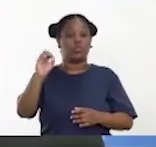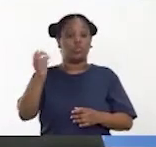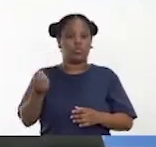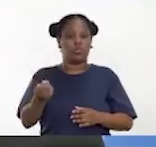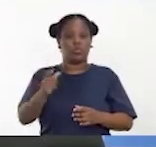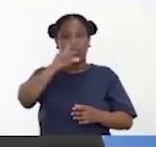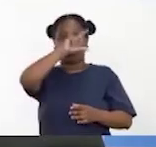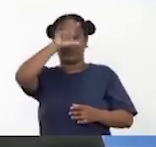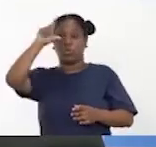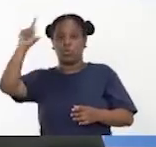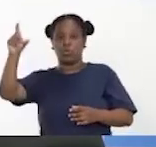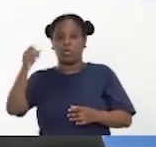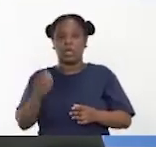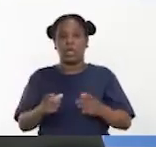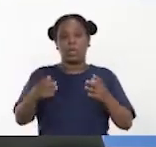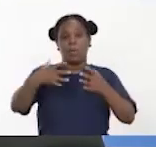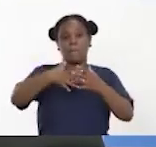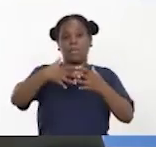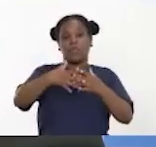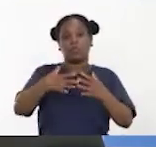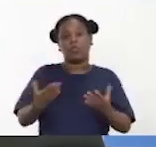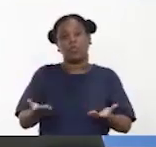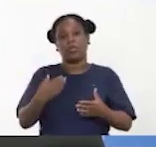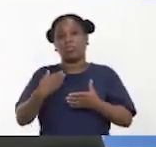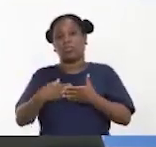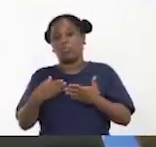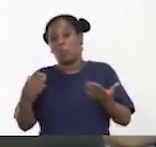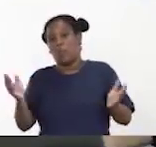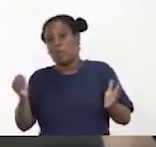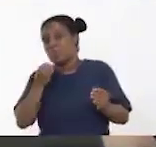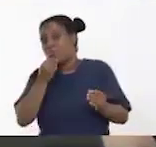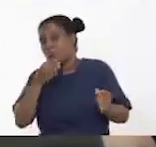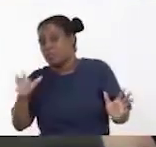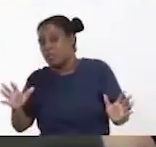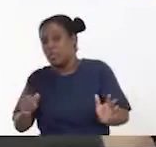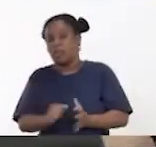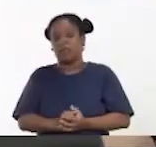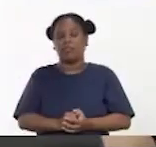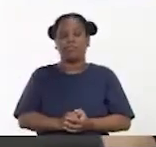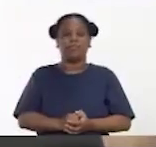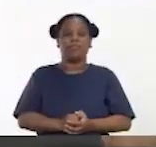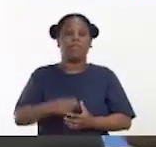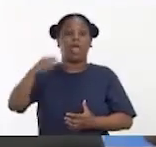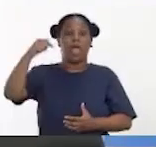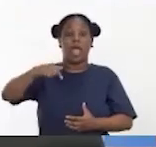y la teoría combinatoria y sus probabilidades. Y las probabilidades.